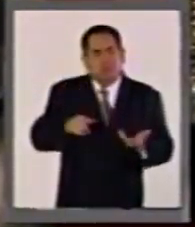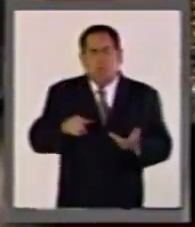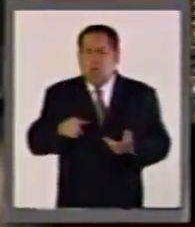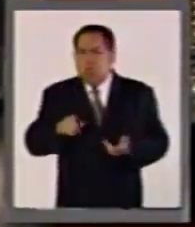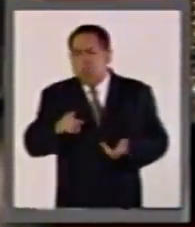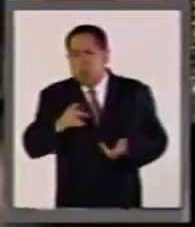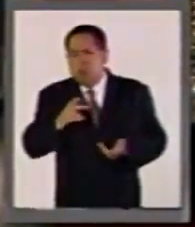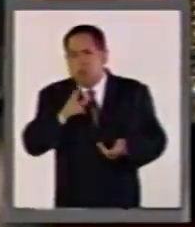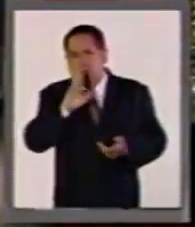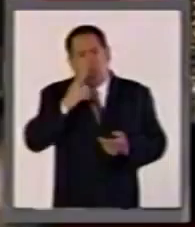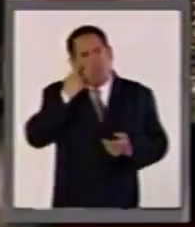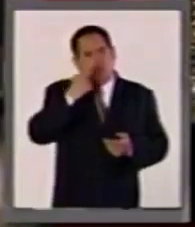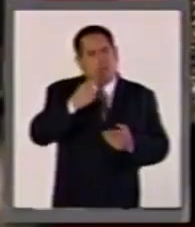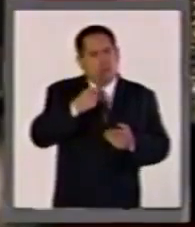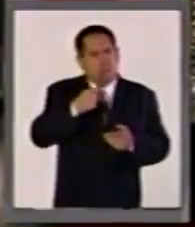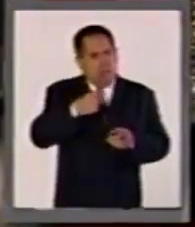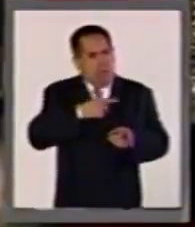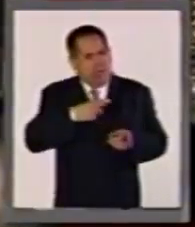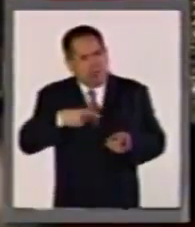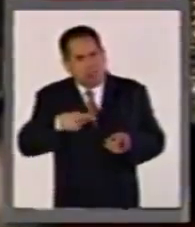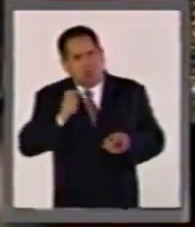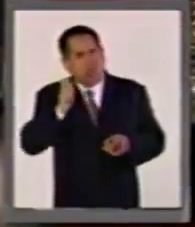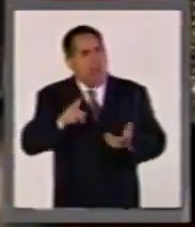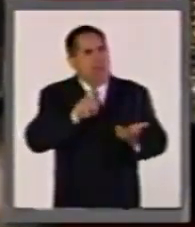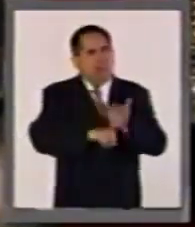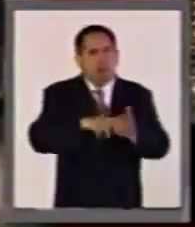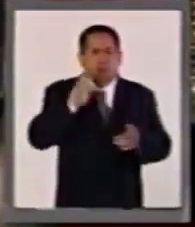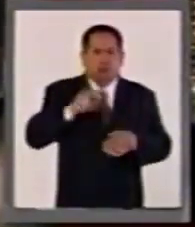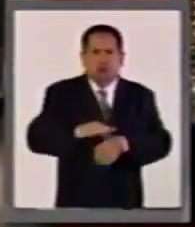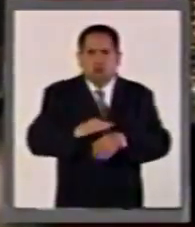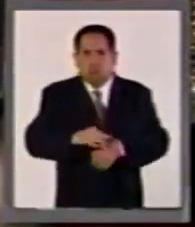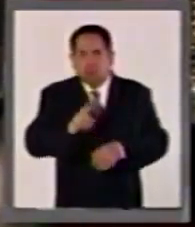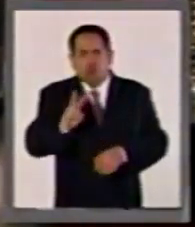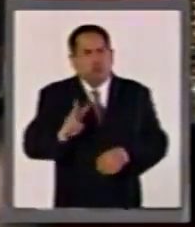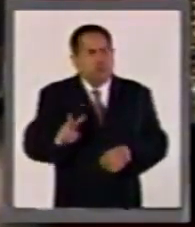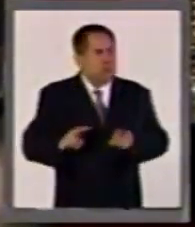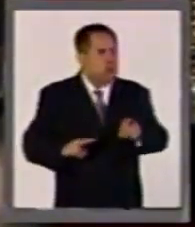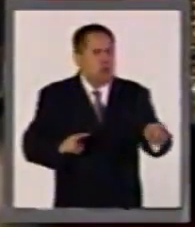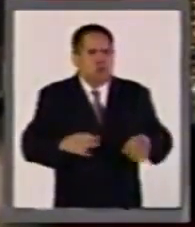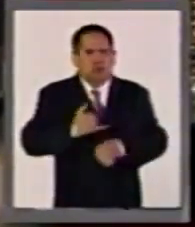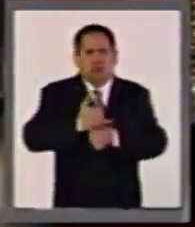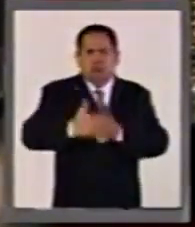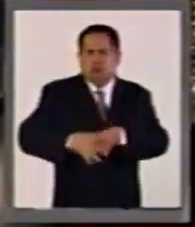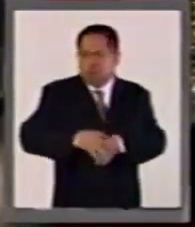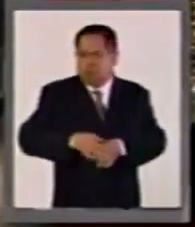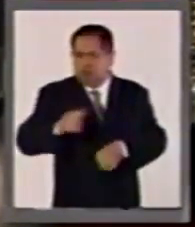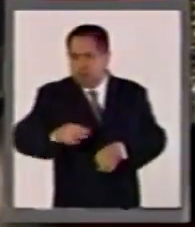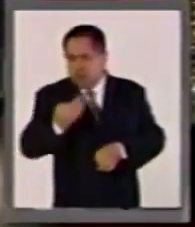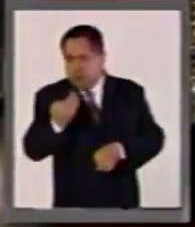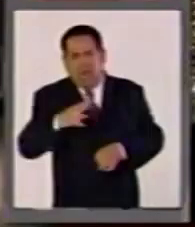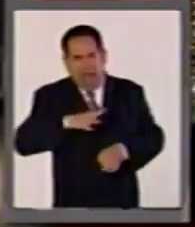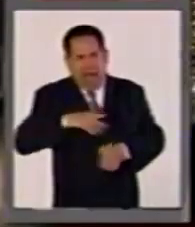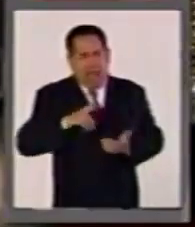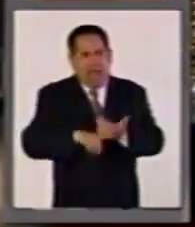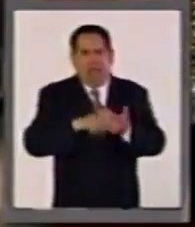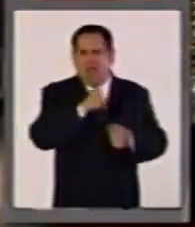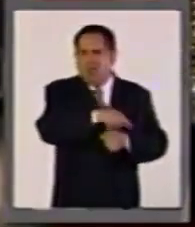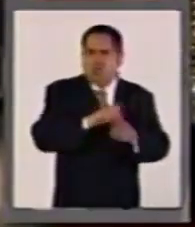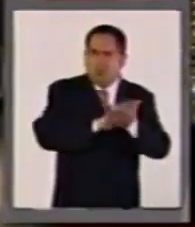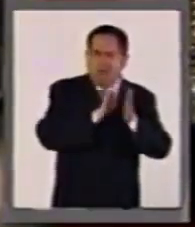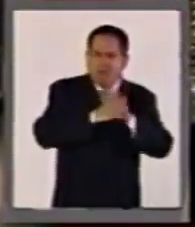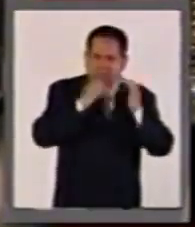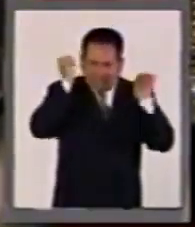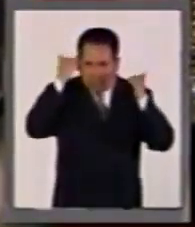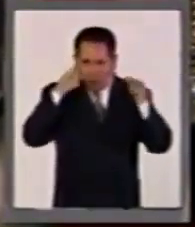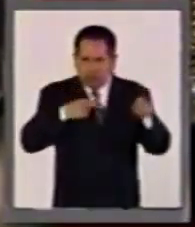está mostrando lo que ya parece es un modus operandi en muchas de estas mafias que